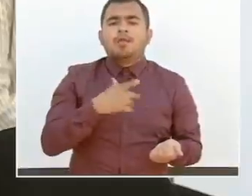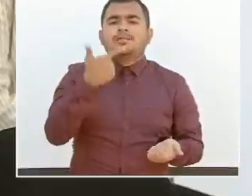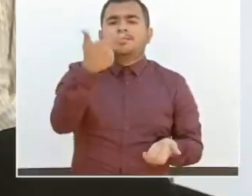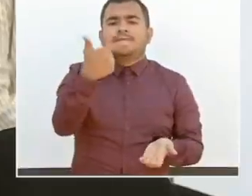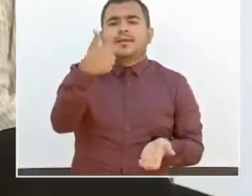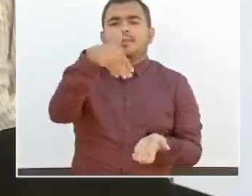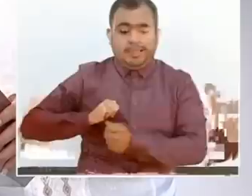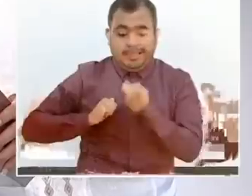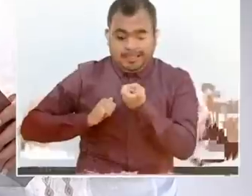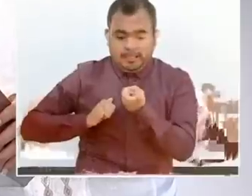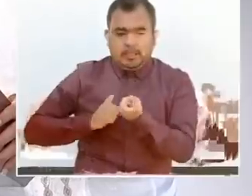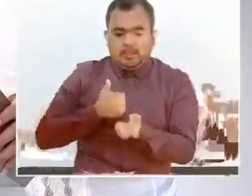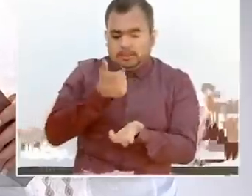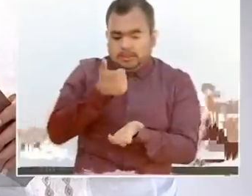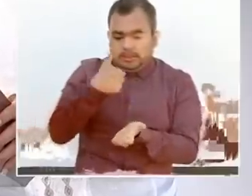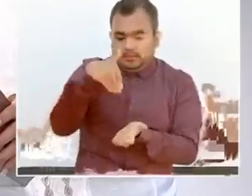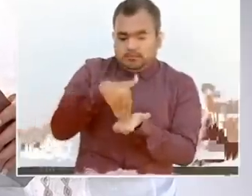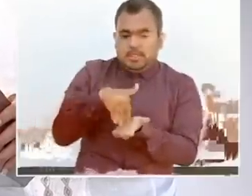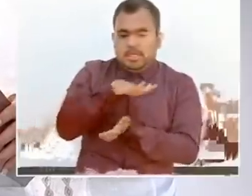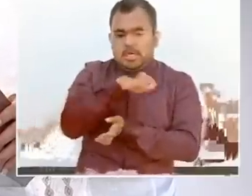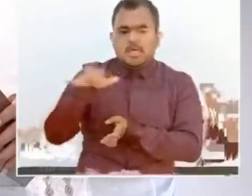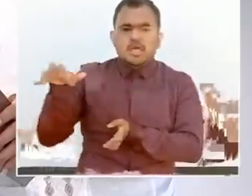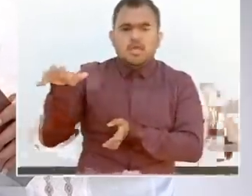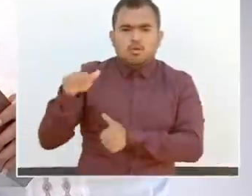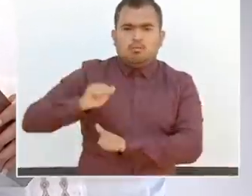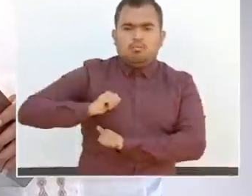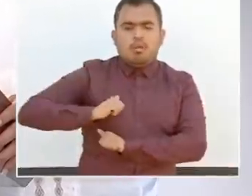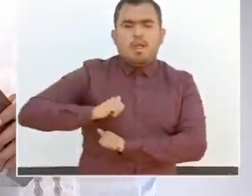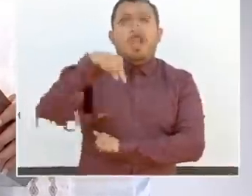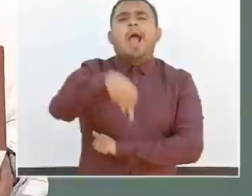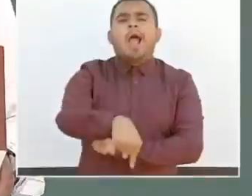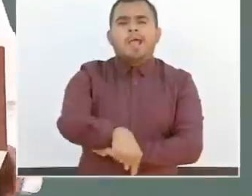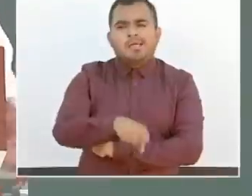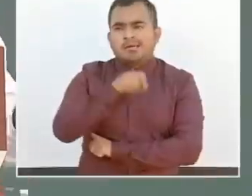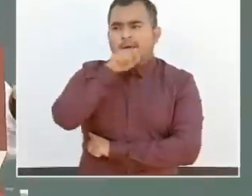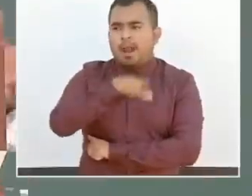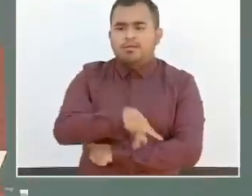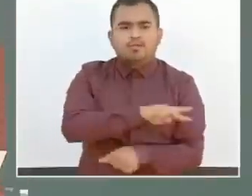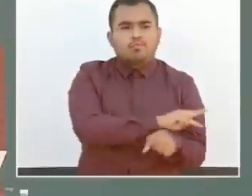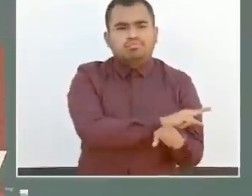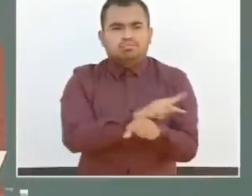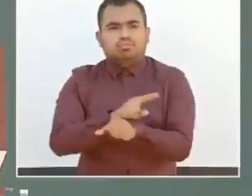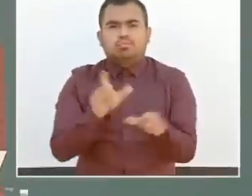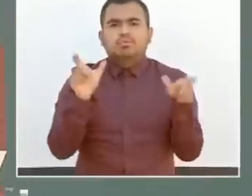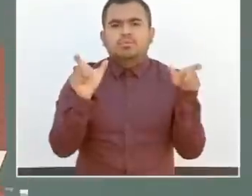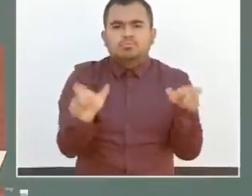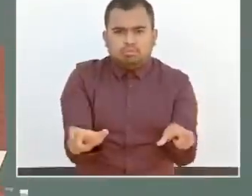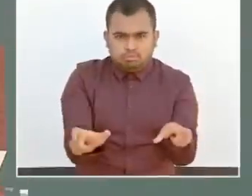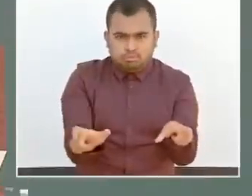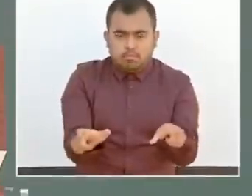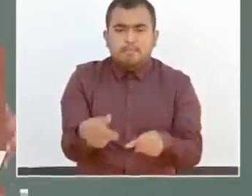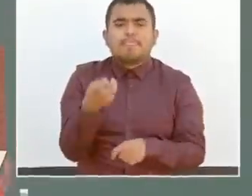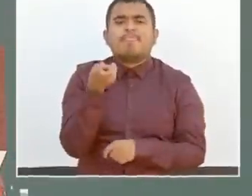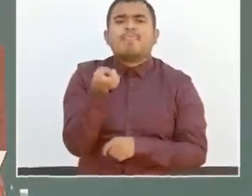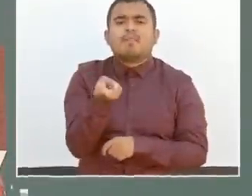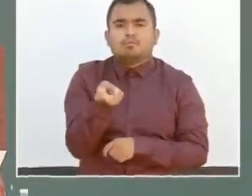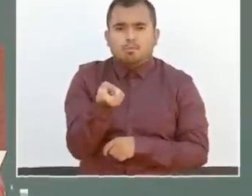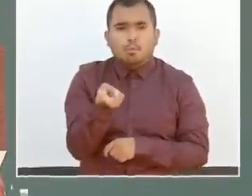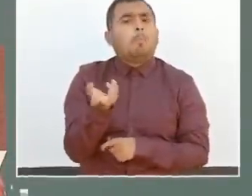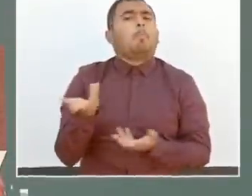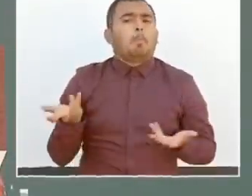6.500 están en Jalisco. De modo que se ha